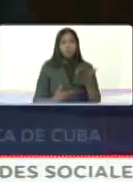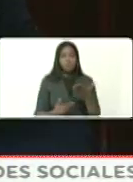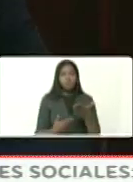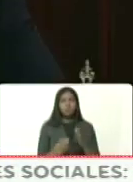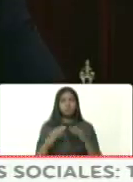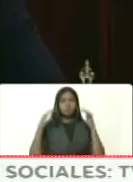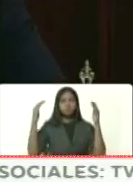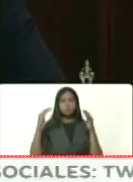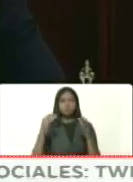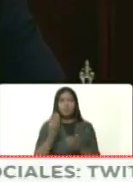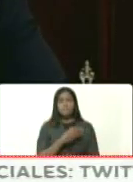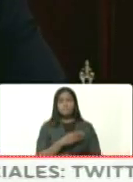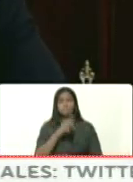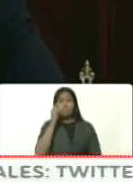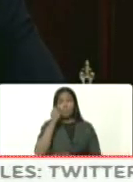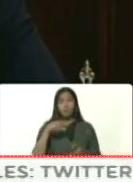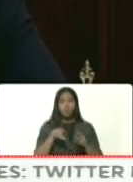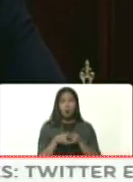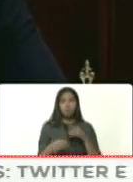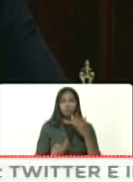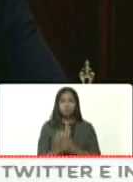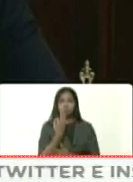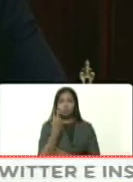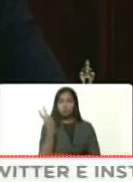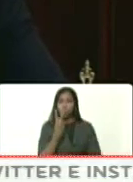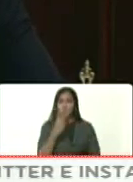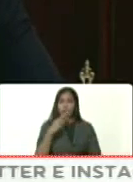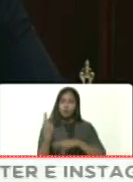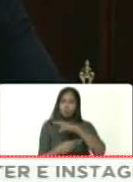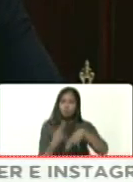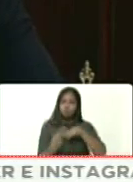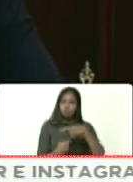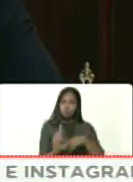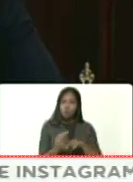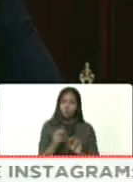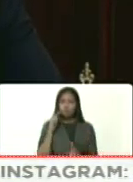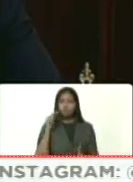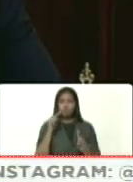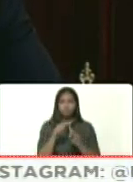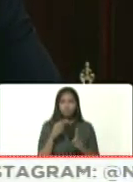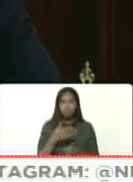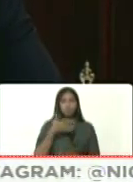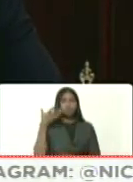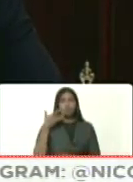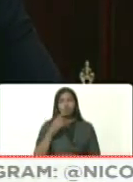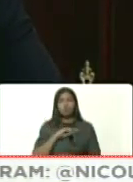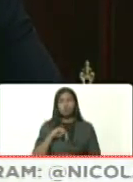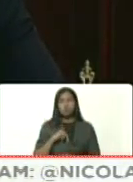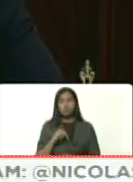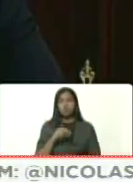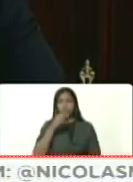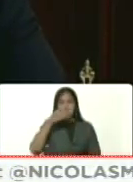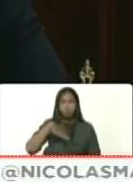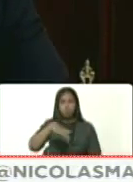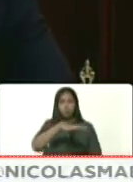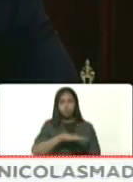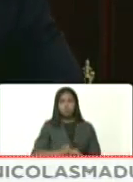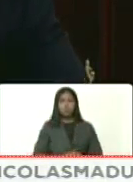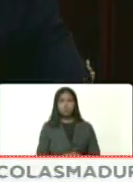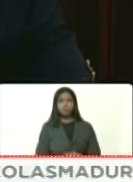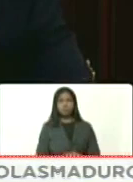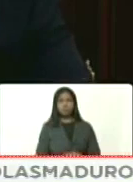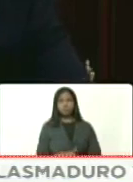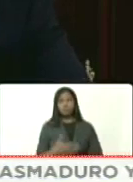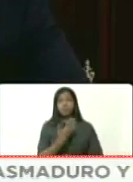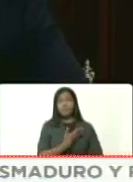grandes padres fundadores de nuestras dos revoluciones tiene que ser motivo de orgullo para nuestro pueblo. Y,